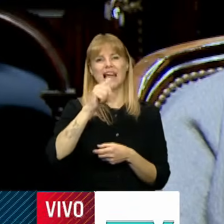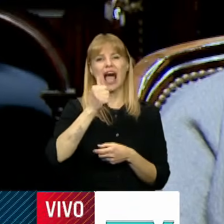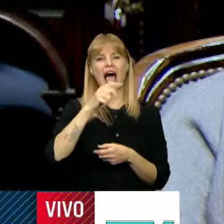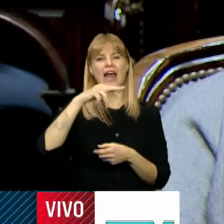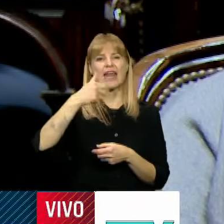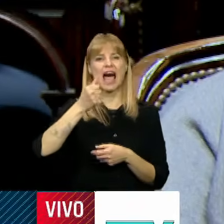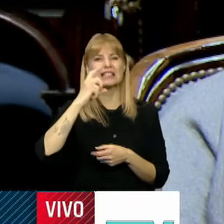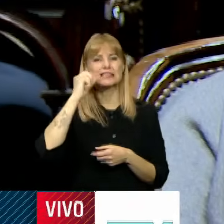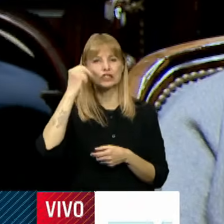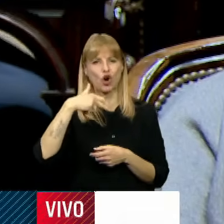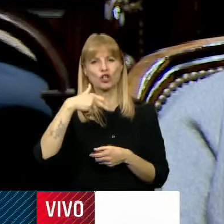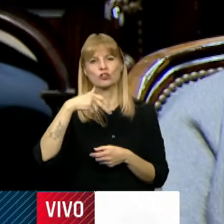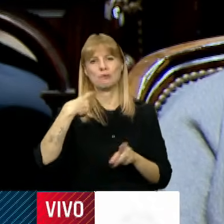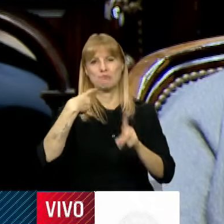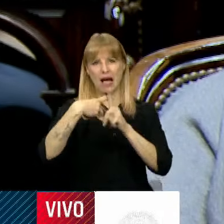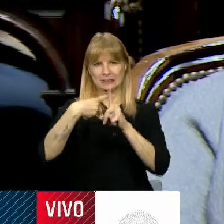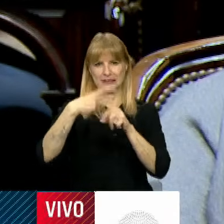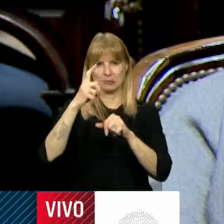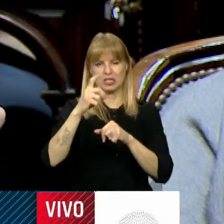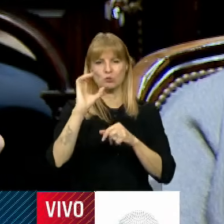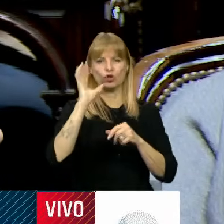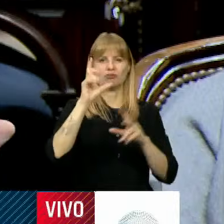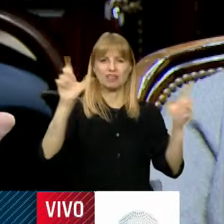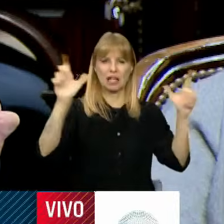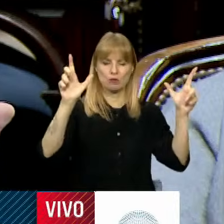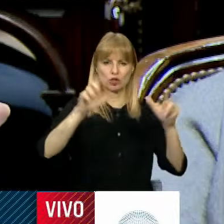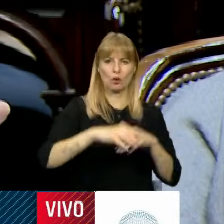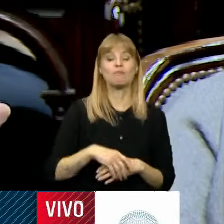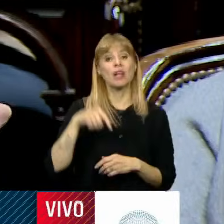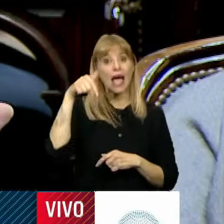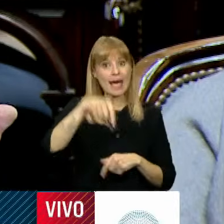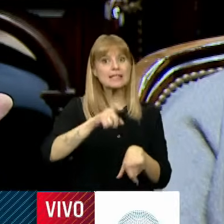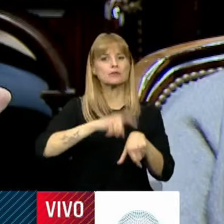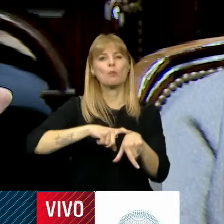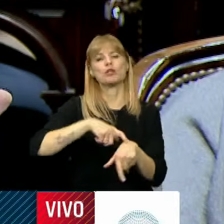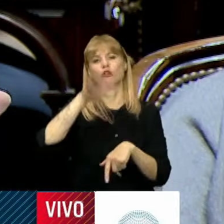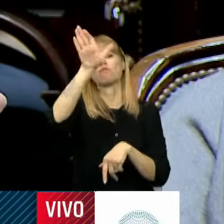marco nosotros convocamos. Y lo hicimos